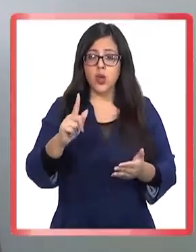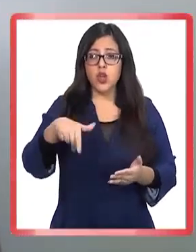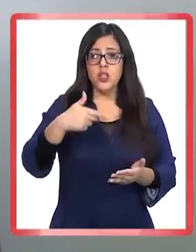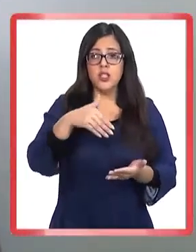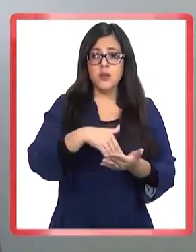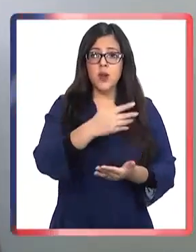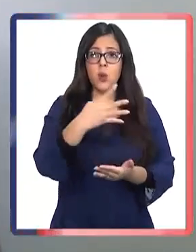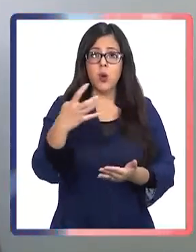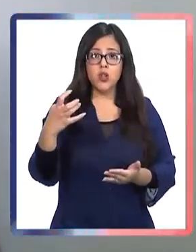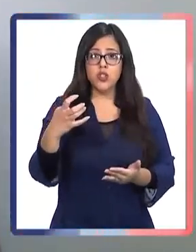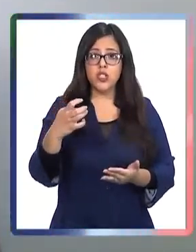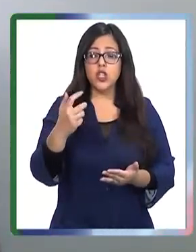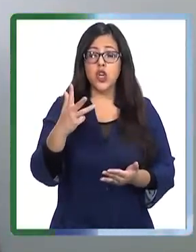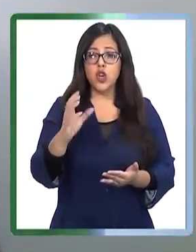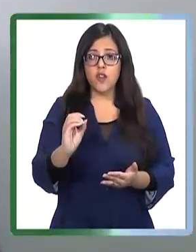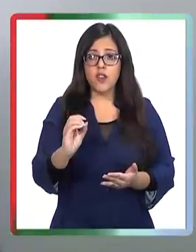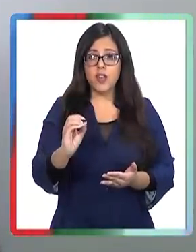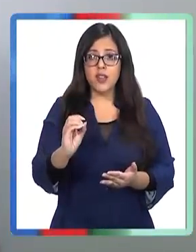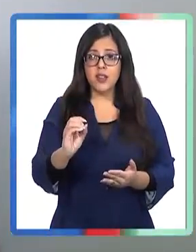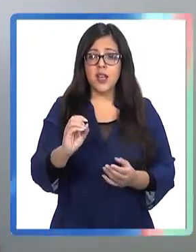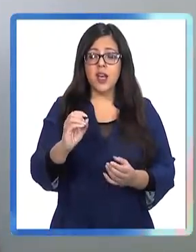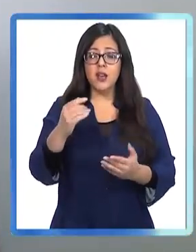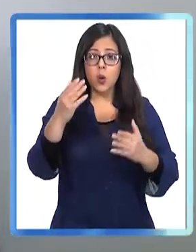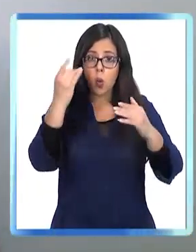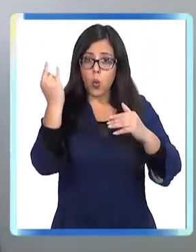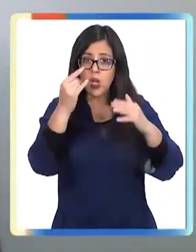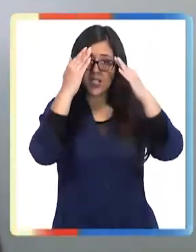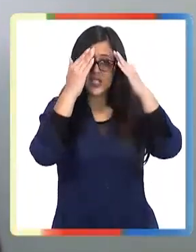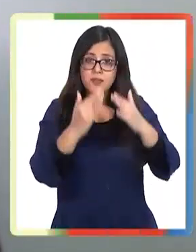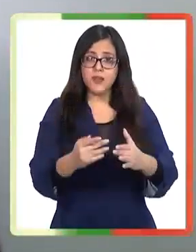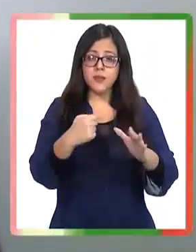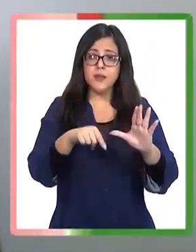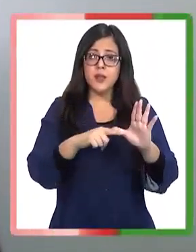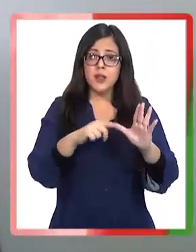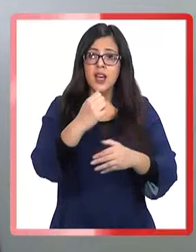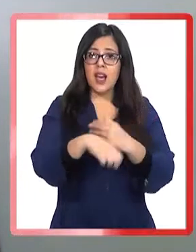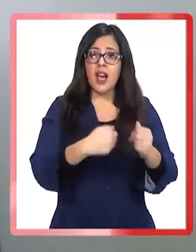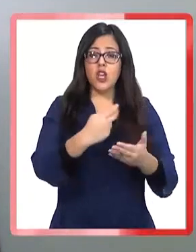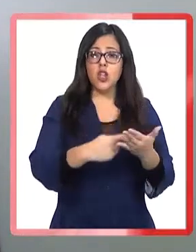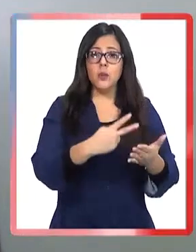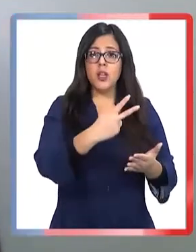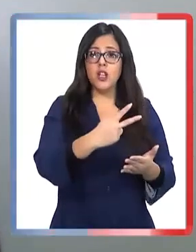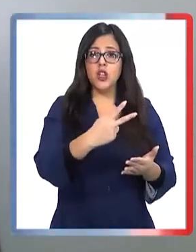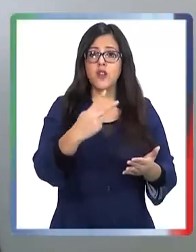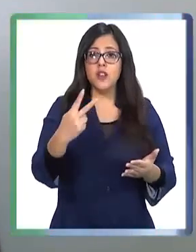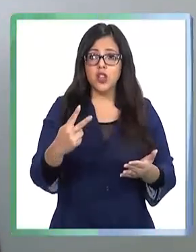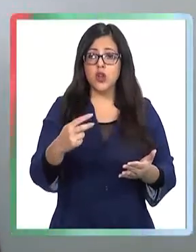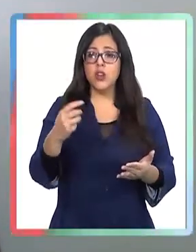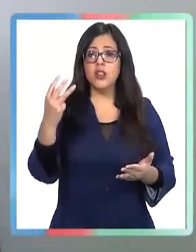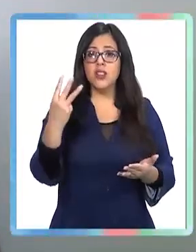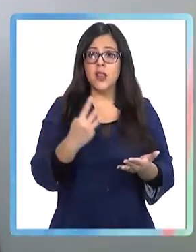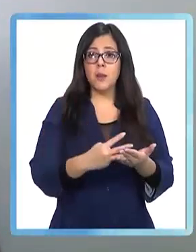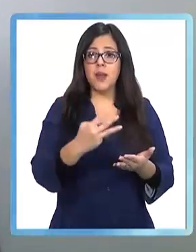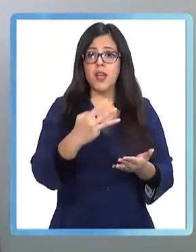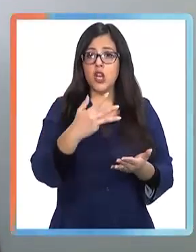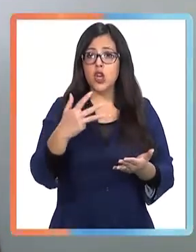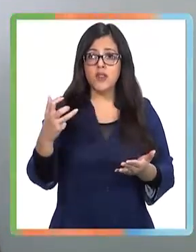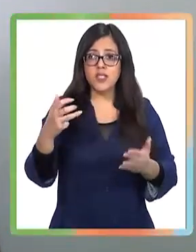2021, 17.490 atenciones de urgencia. El año 2022,